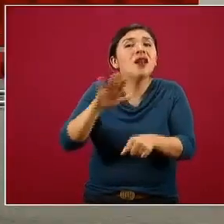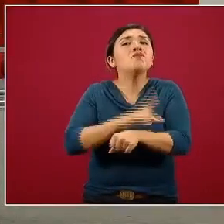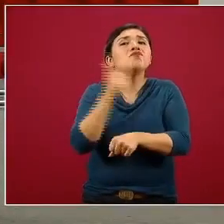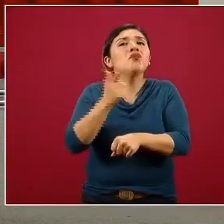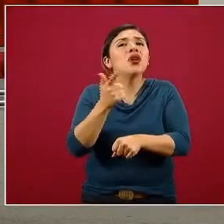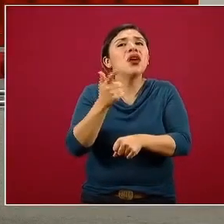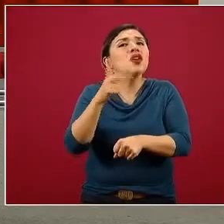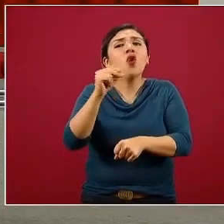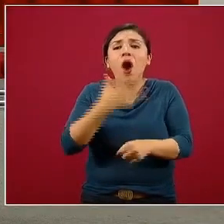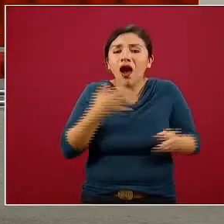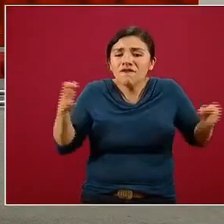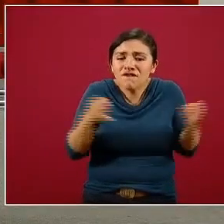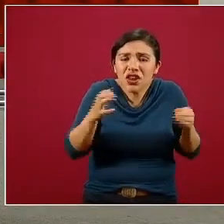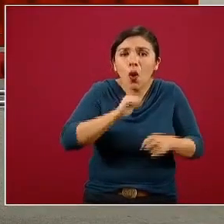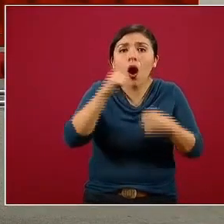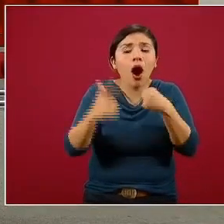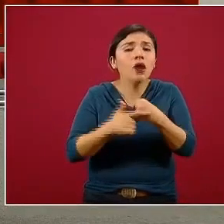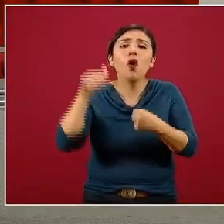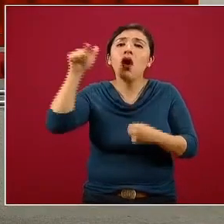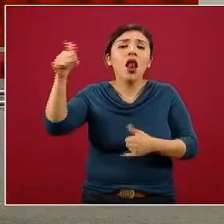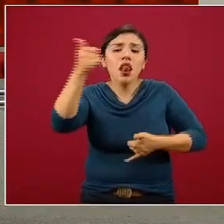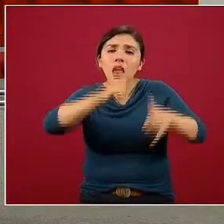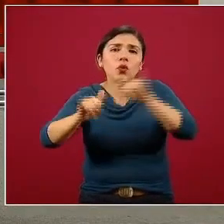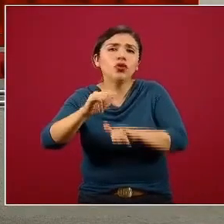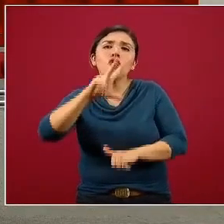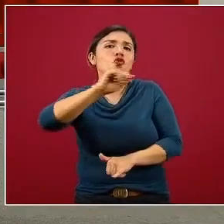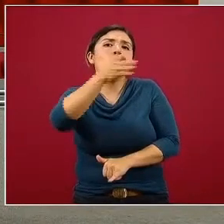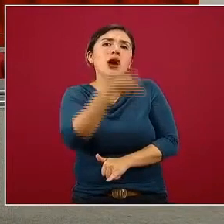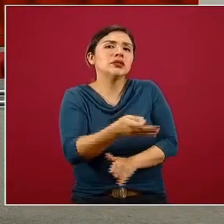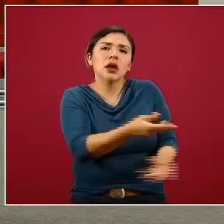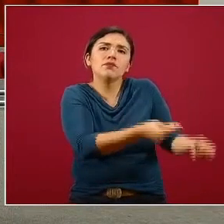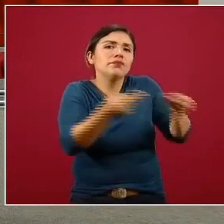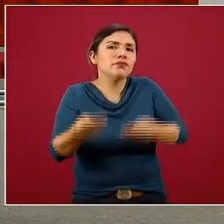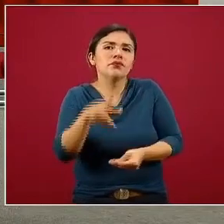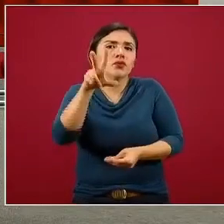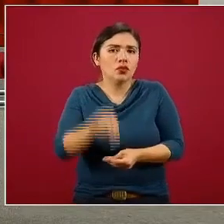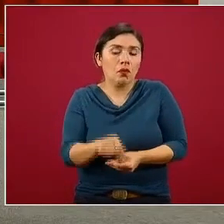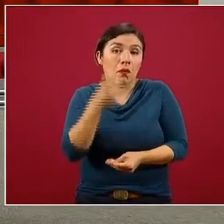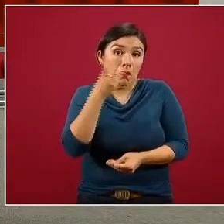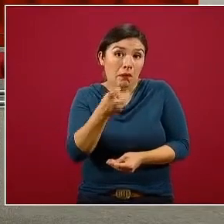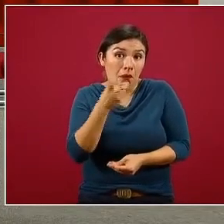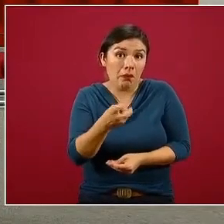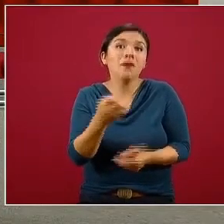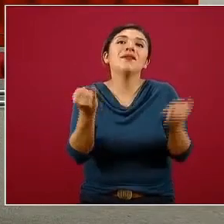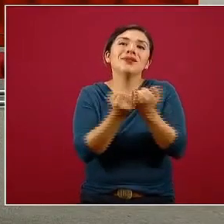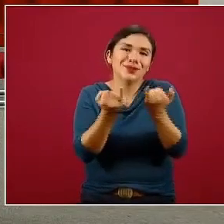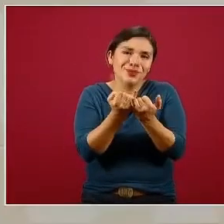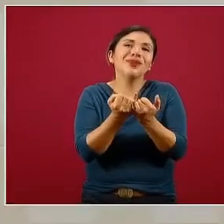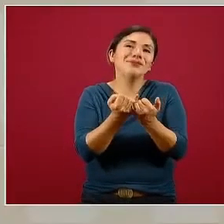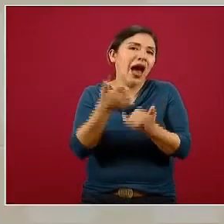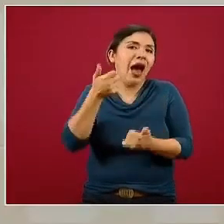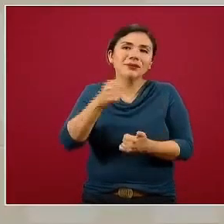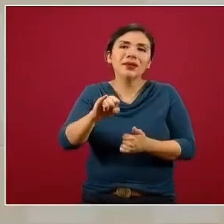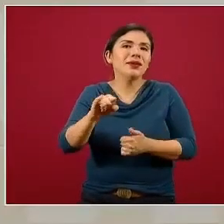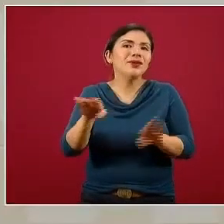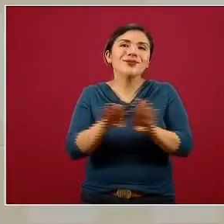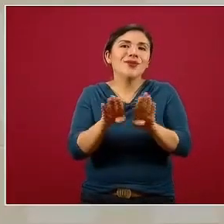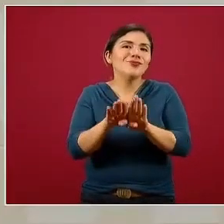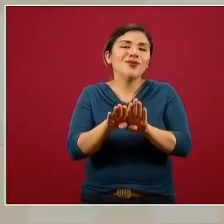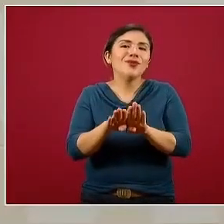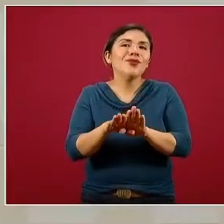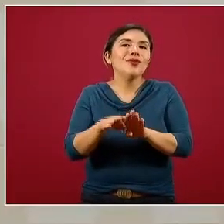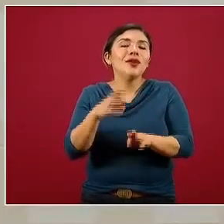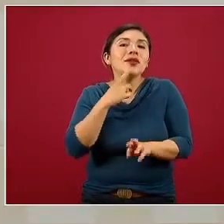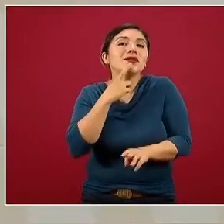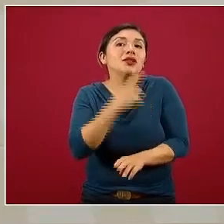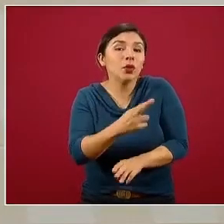de frío, la muestra es rechazada, la muestra no ingresa, y eso también en un momento es parte de la dinámica del tema de los resultados. Si